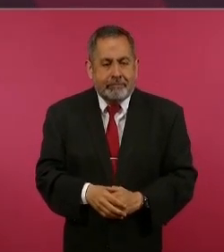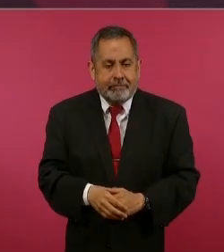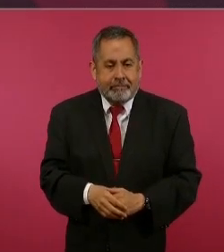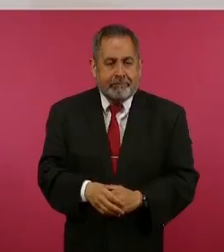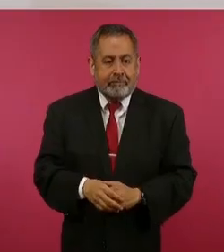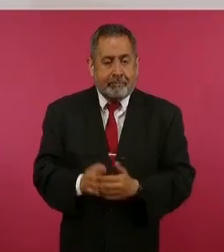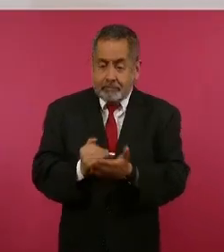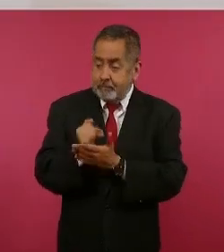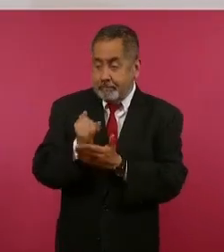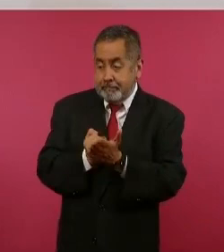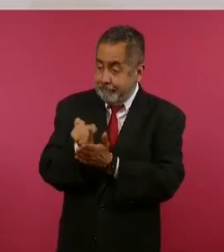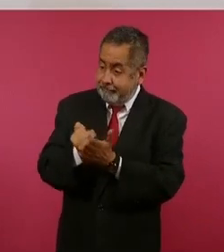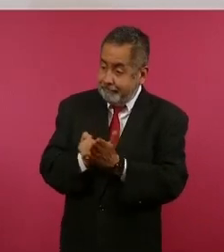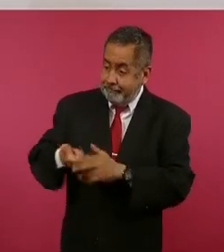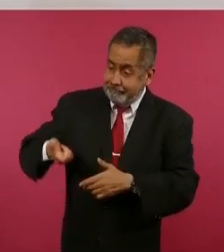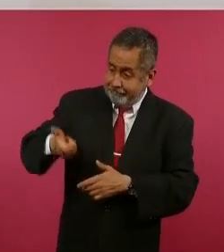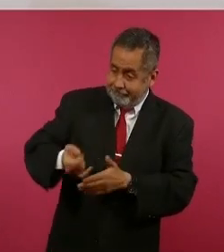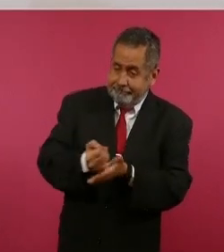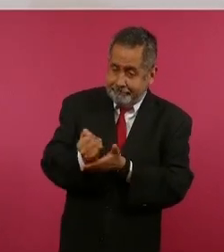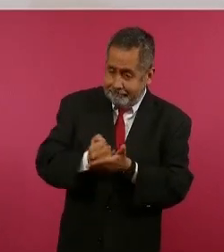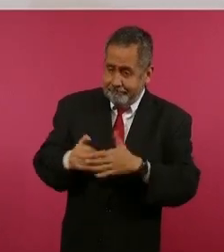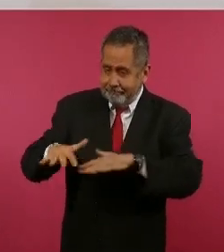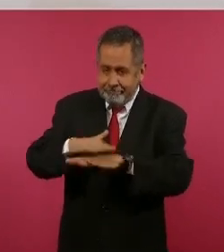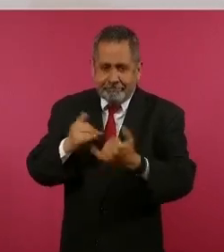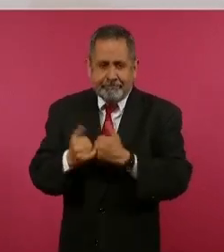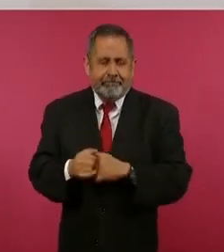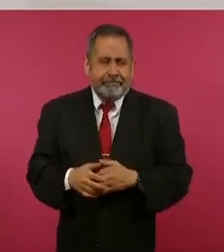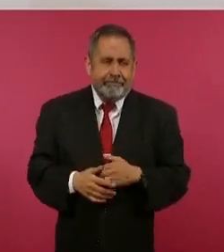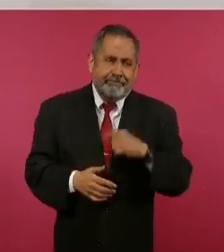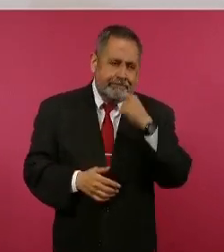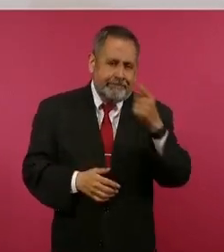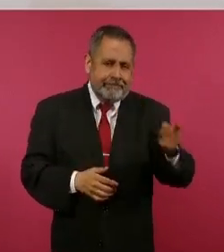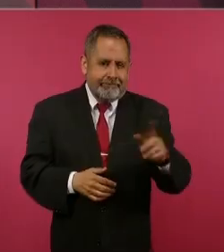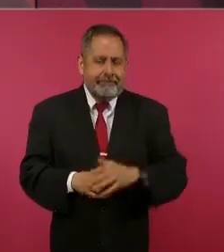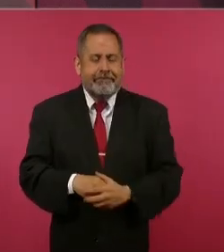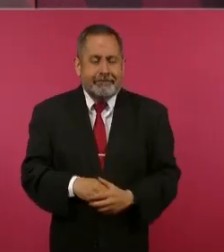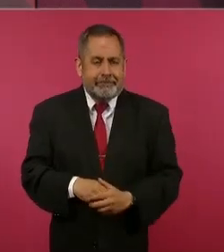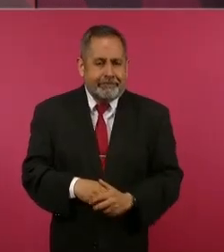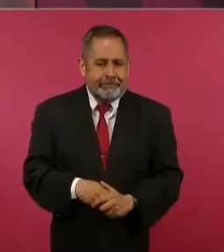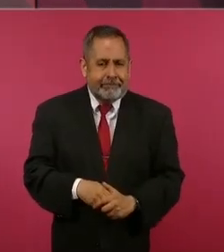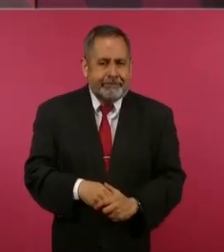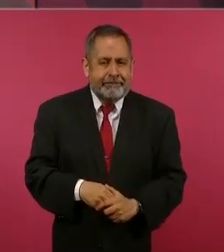sí, se va a apostar. Ya les tuve que decir muy